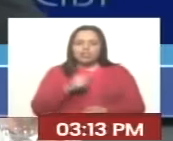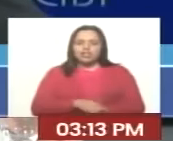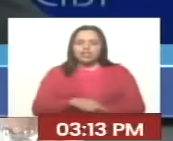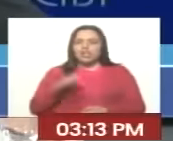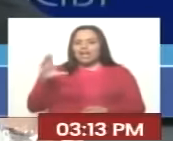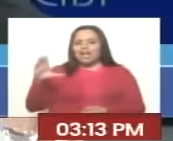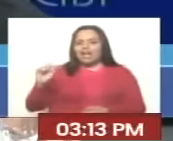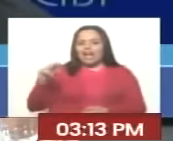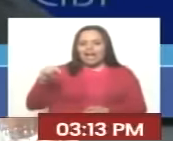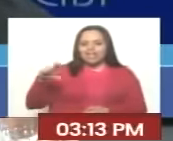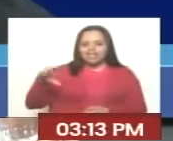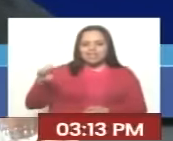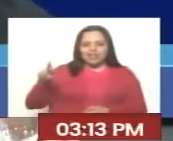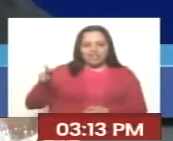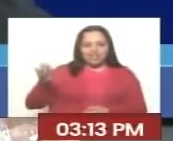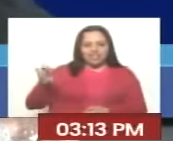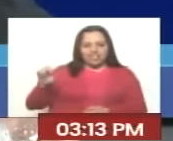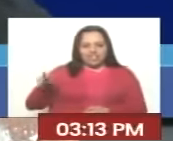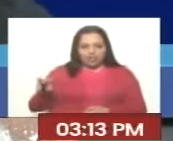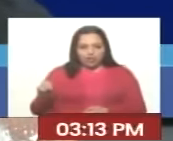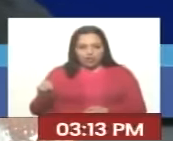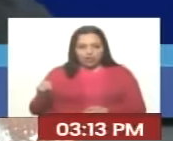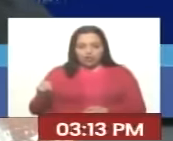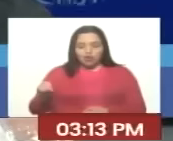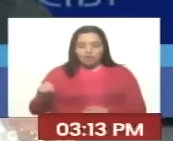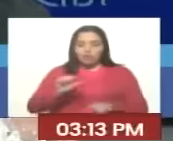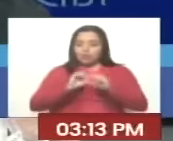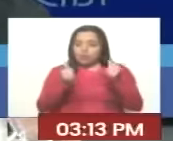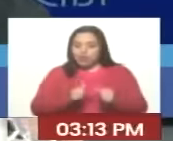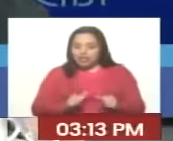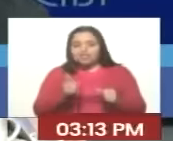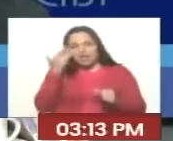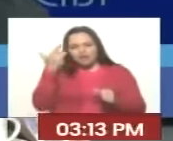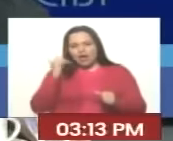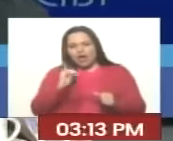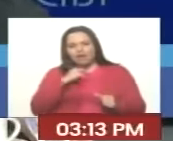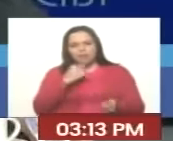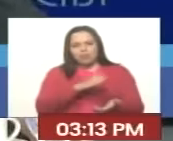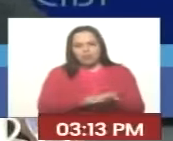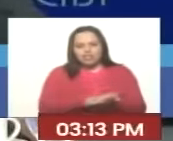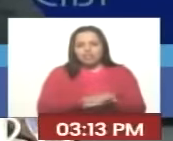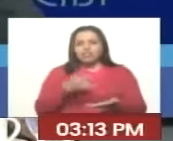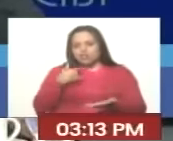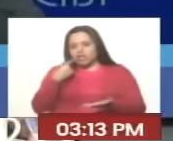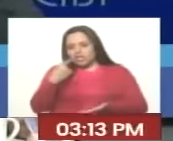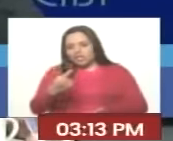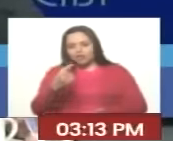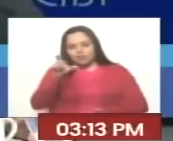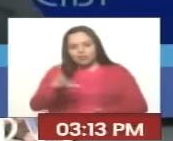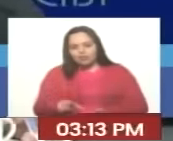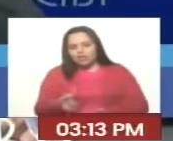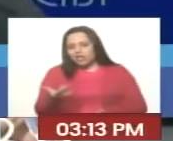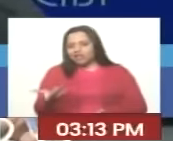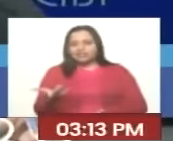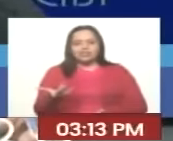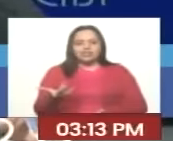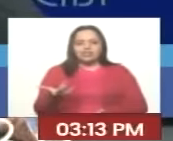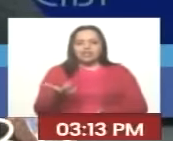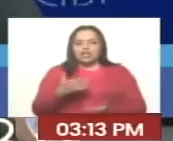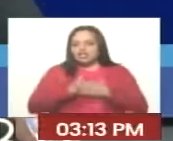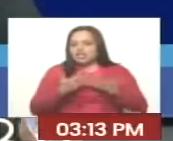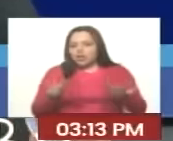por su arte, más allá de su trágica muerte, como mártir, yo lo definí, en una especie